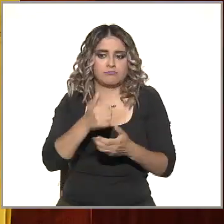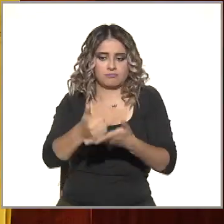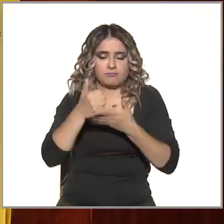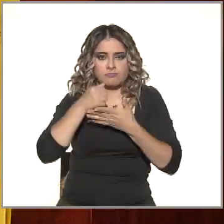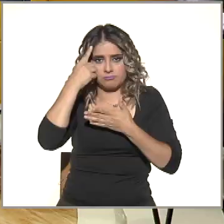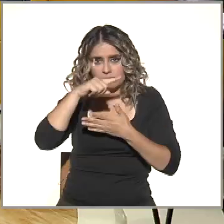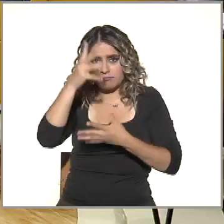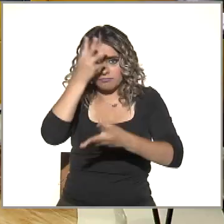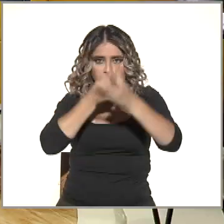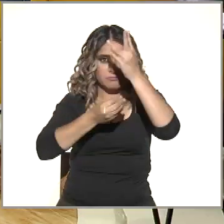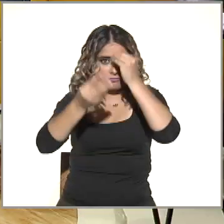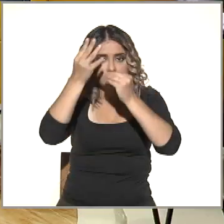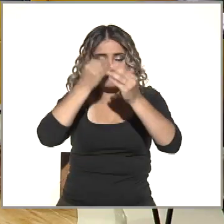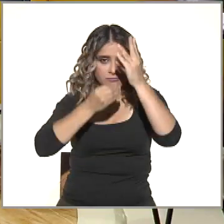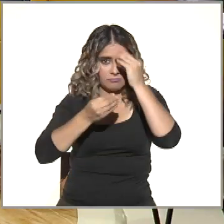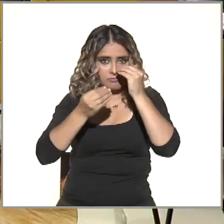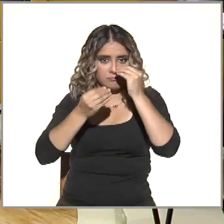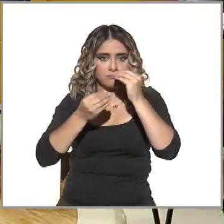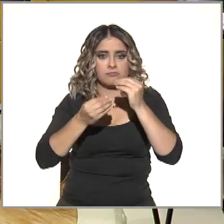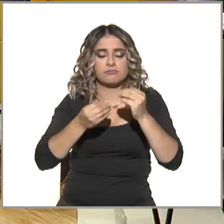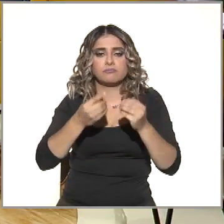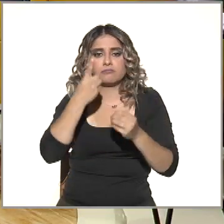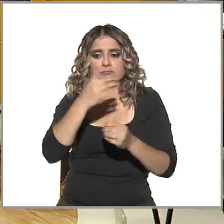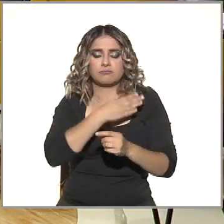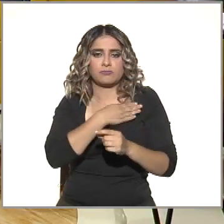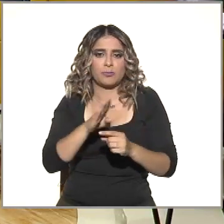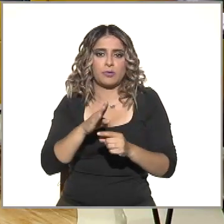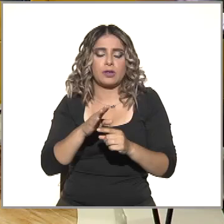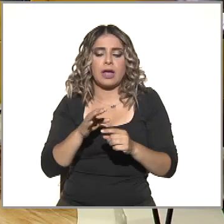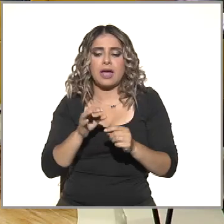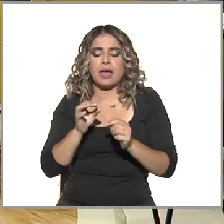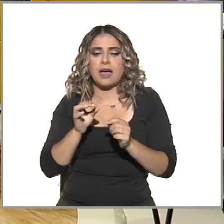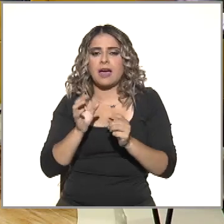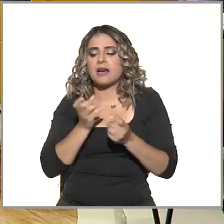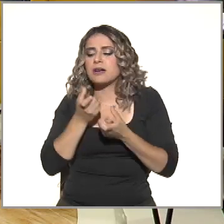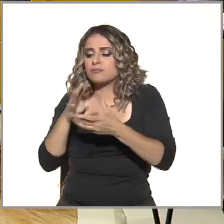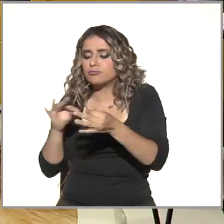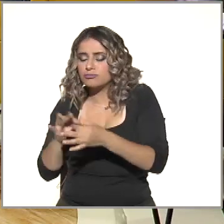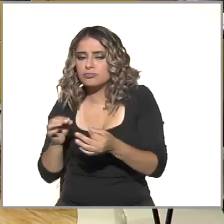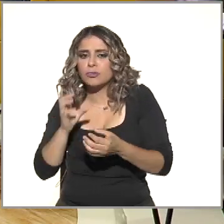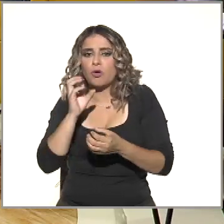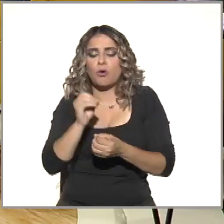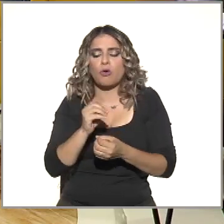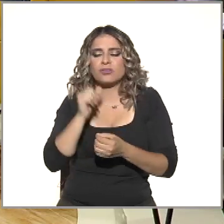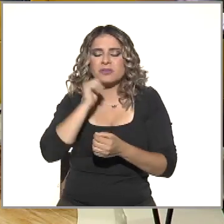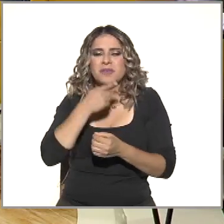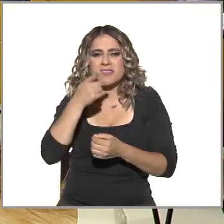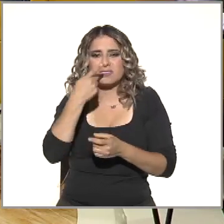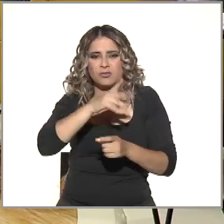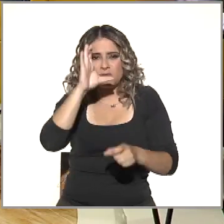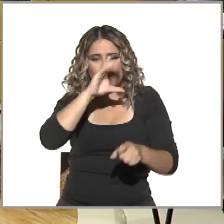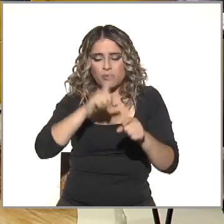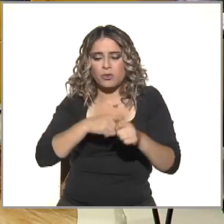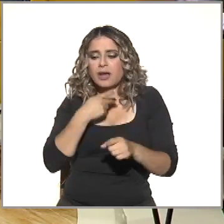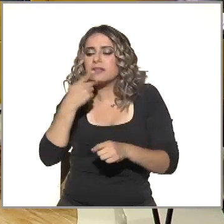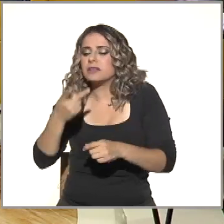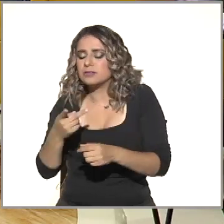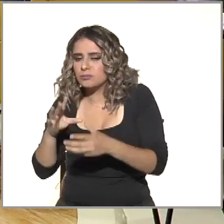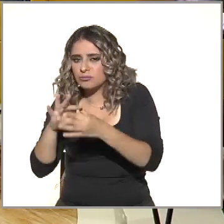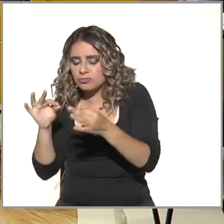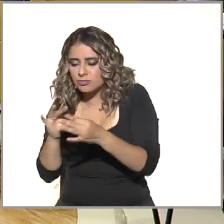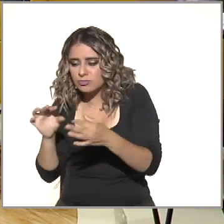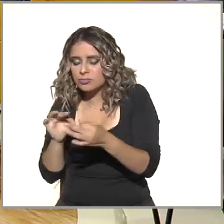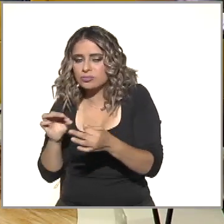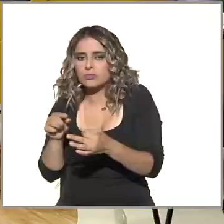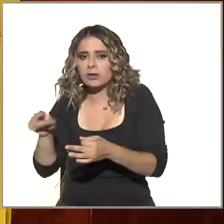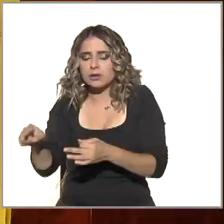aprendizaje, ¿no? Una buena frase o un dicho popular también nos ayuda a explicar